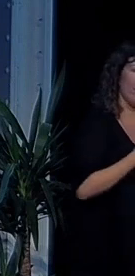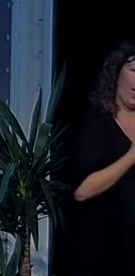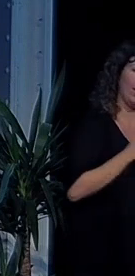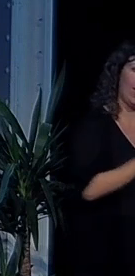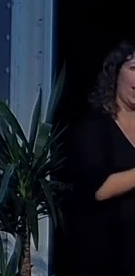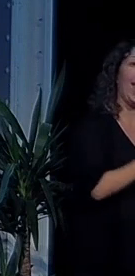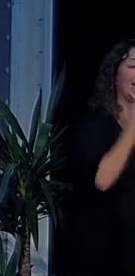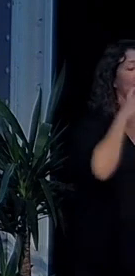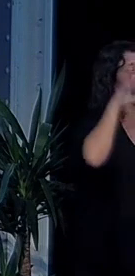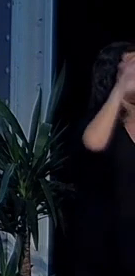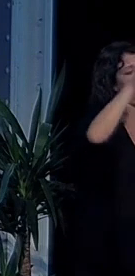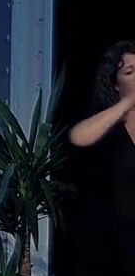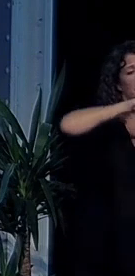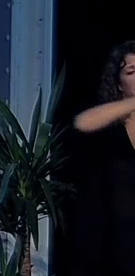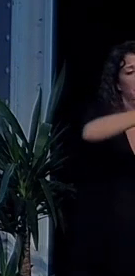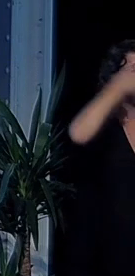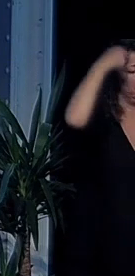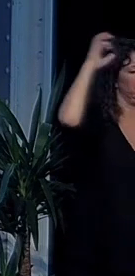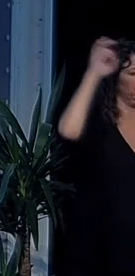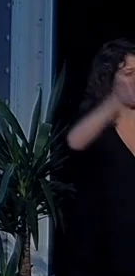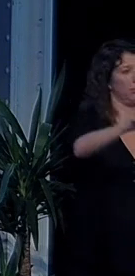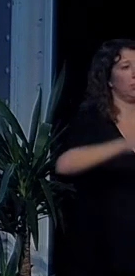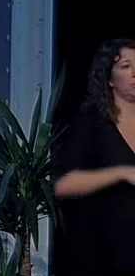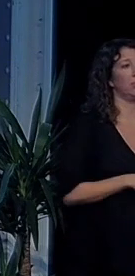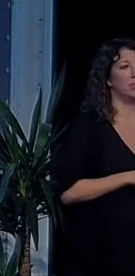caña al Estado, por supuesto.